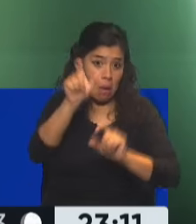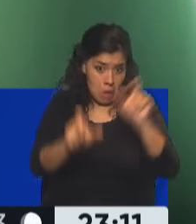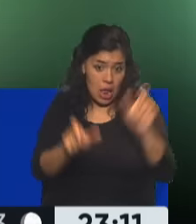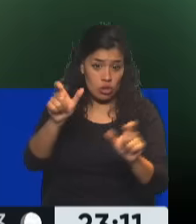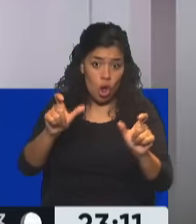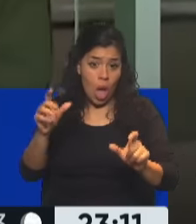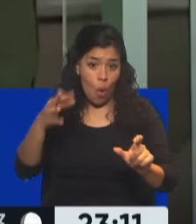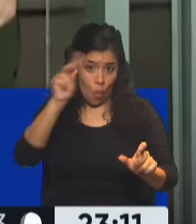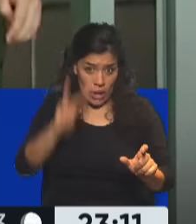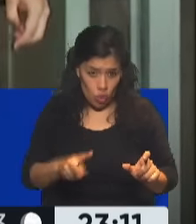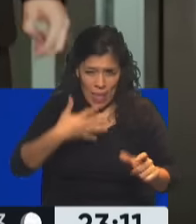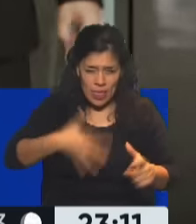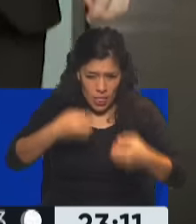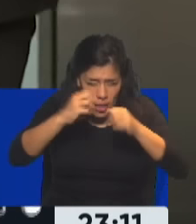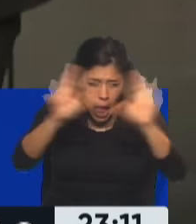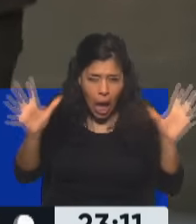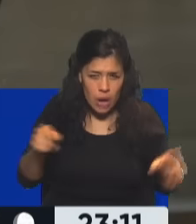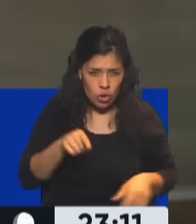da Venezuela.